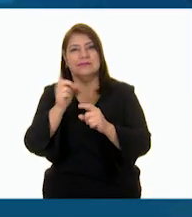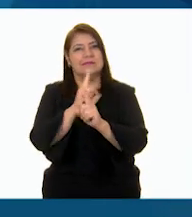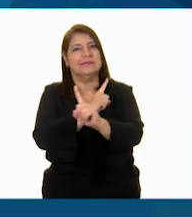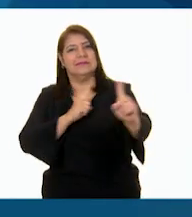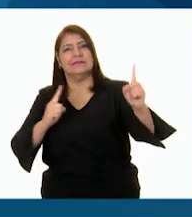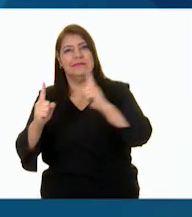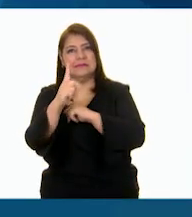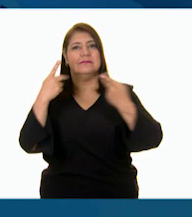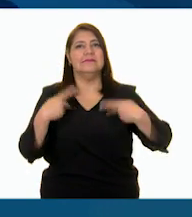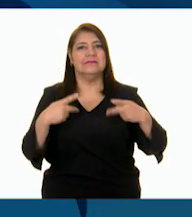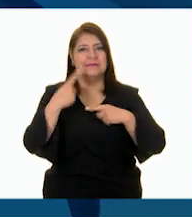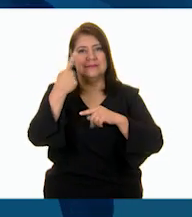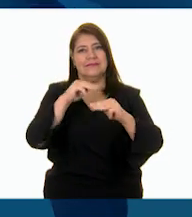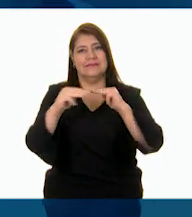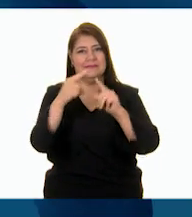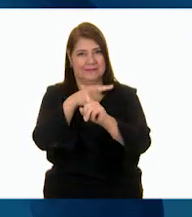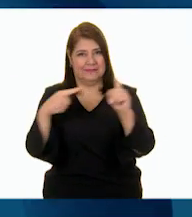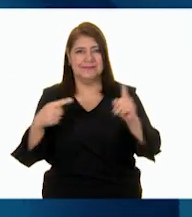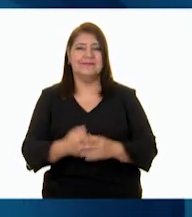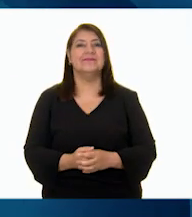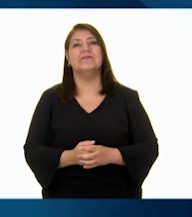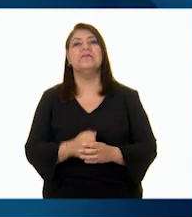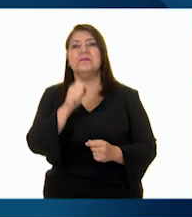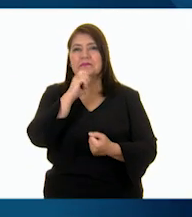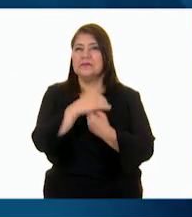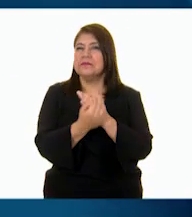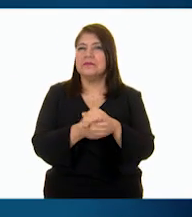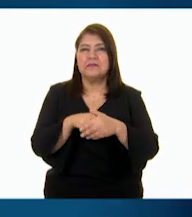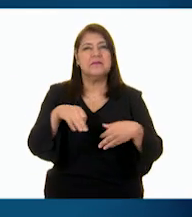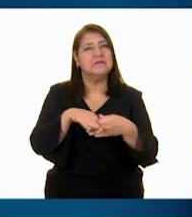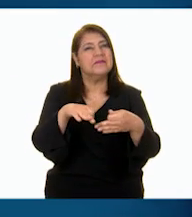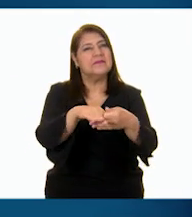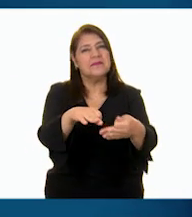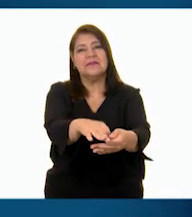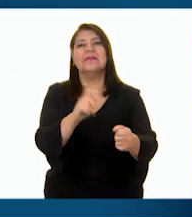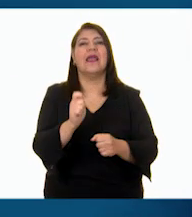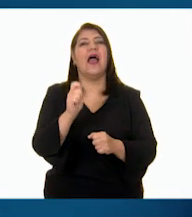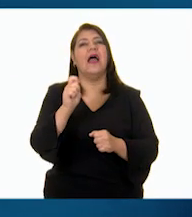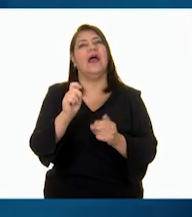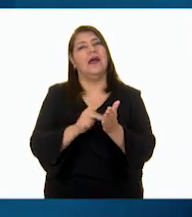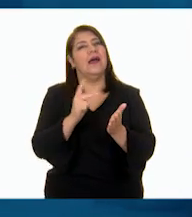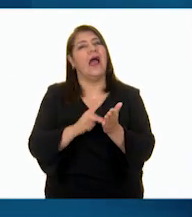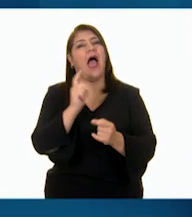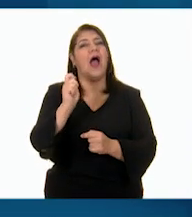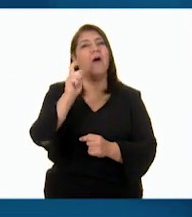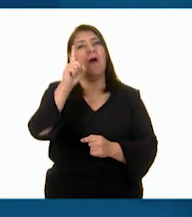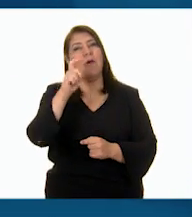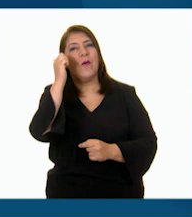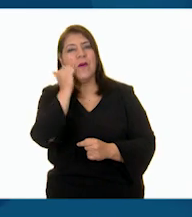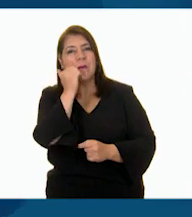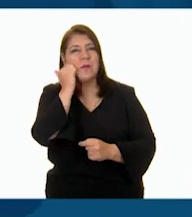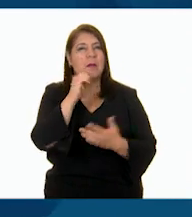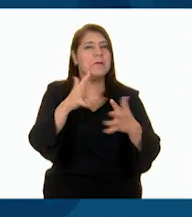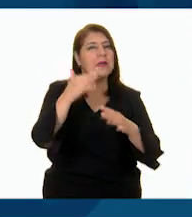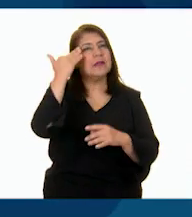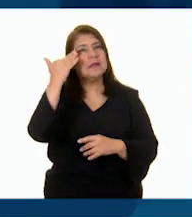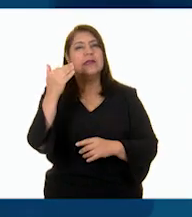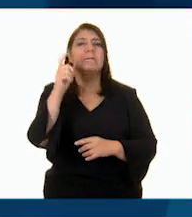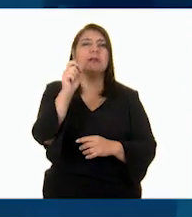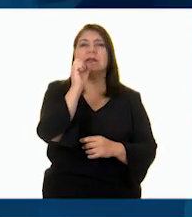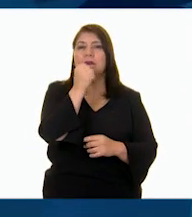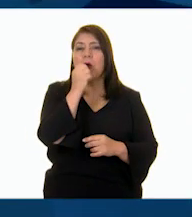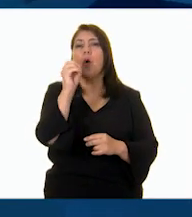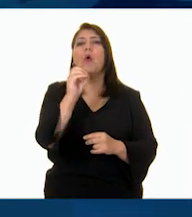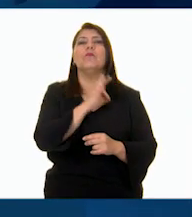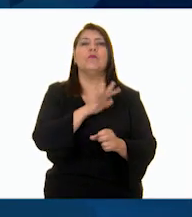1,5 metros entre tú y los demás. Lávate las manos muy seguido con agua y jabón por lo menos durante 20 segundos o